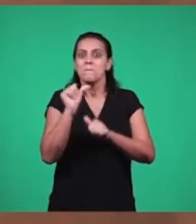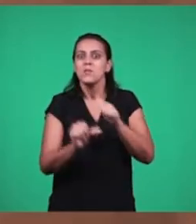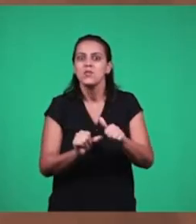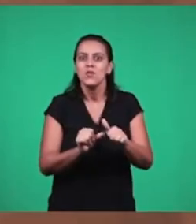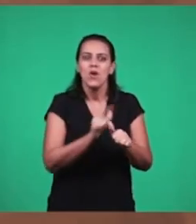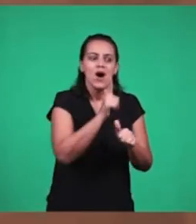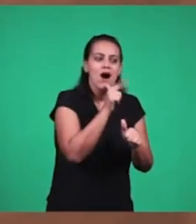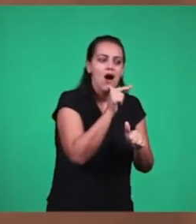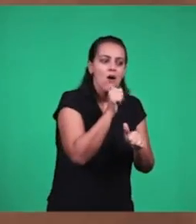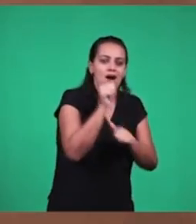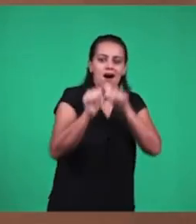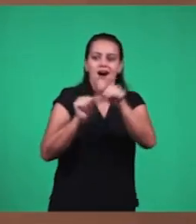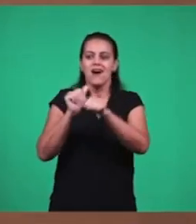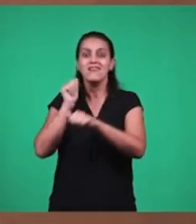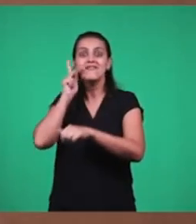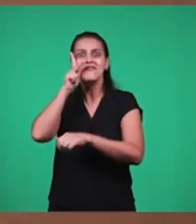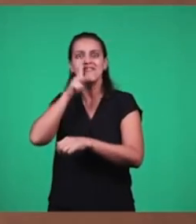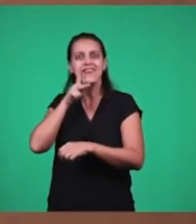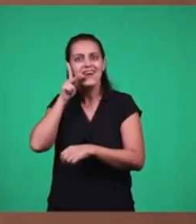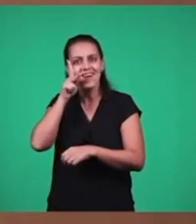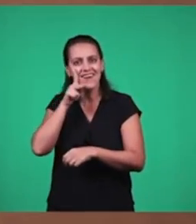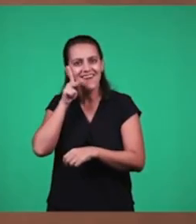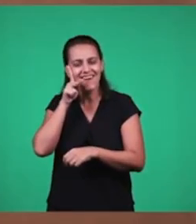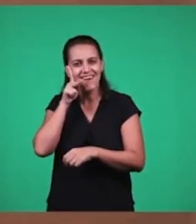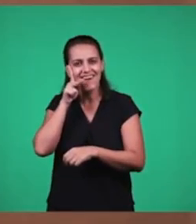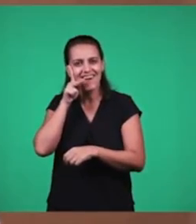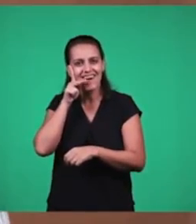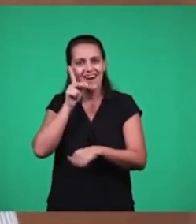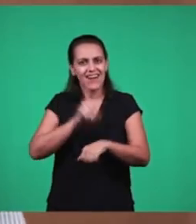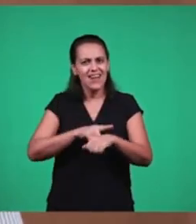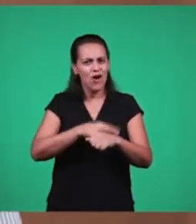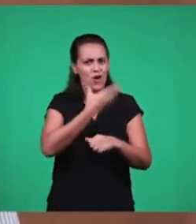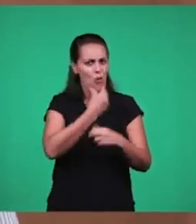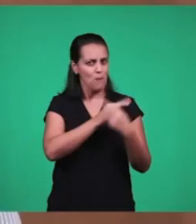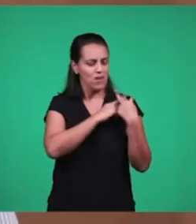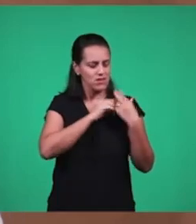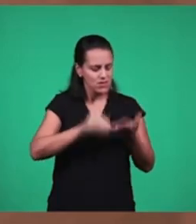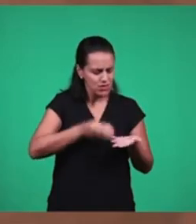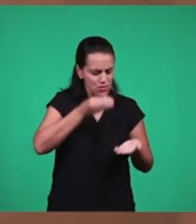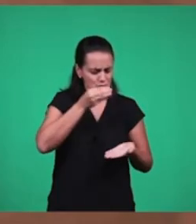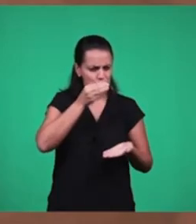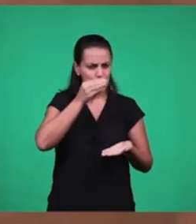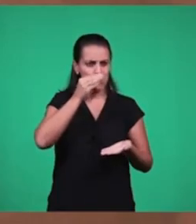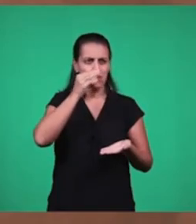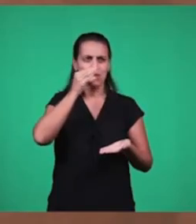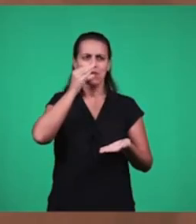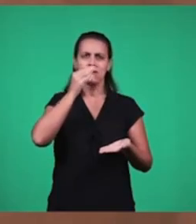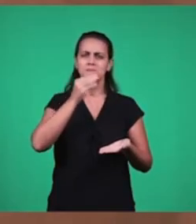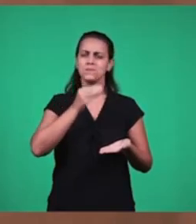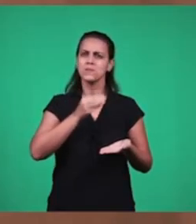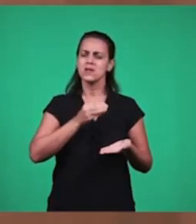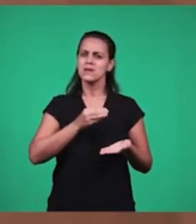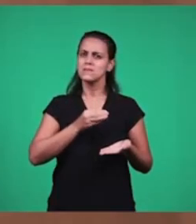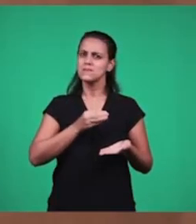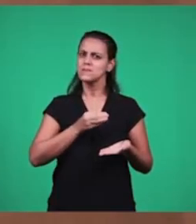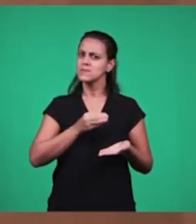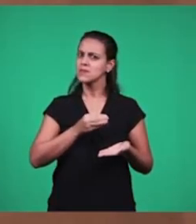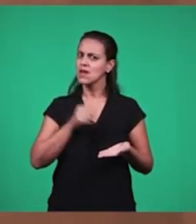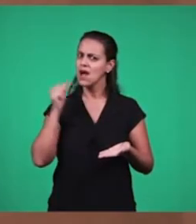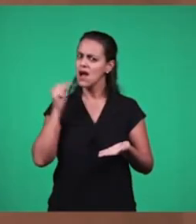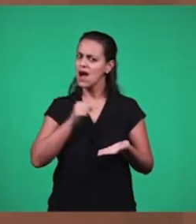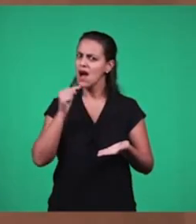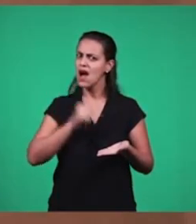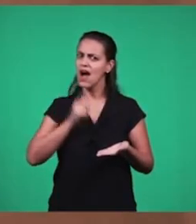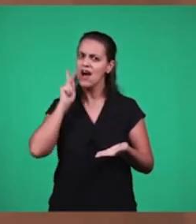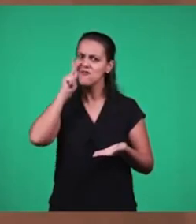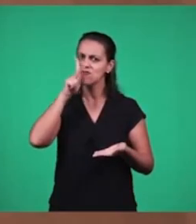agua en vino. Y entonces el maestresala, al probar ese vino, dijo, y